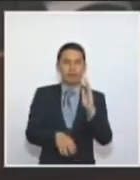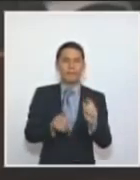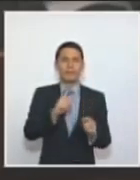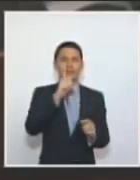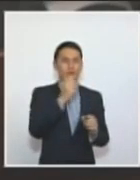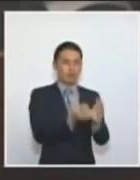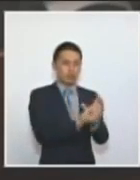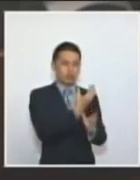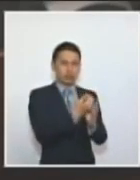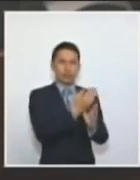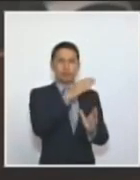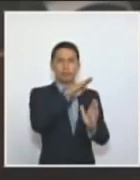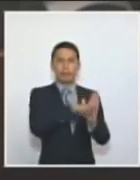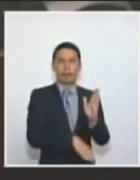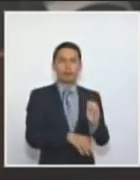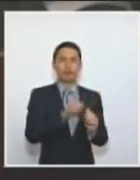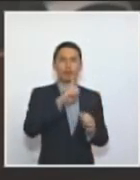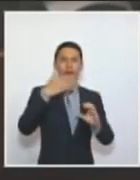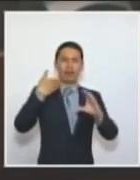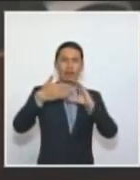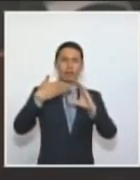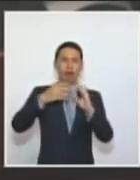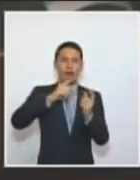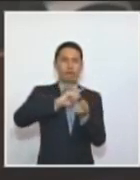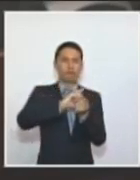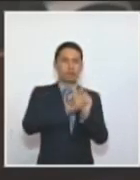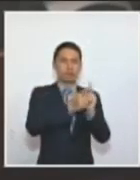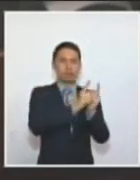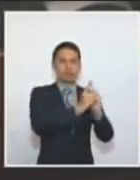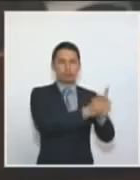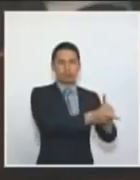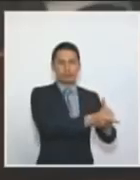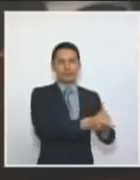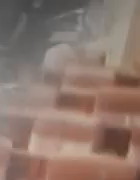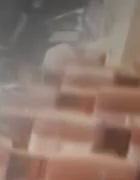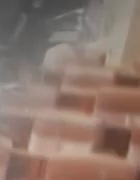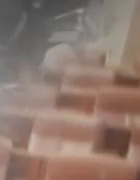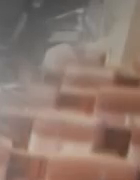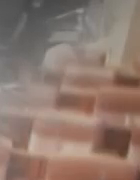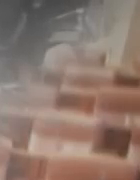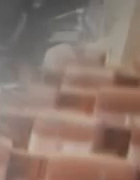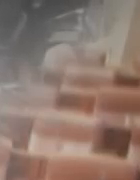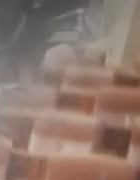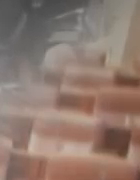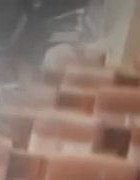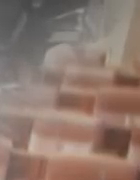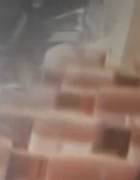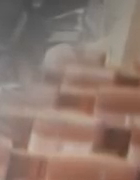los mismos climas, por el mismo cambio climático y por los mismos problemas que tenemos en el campo.